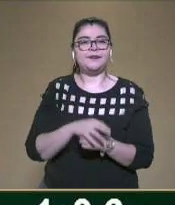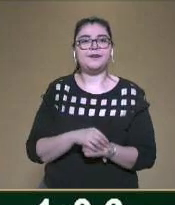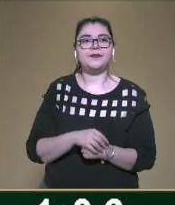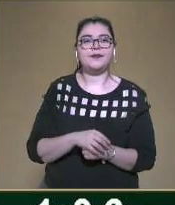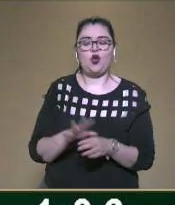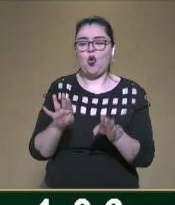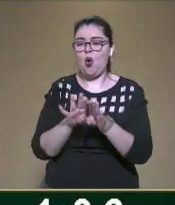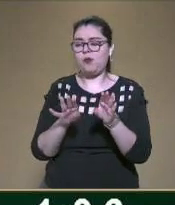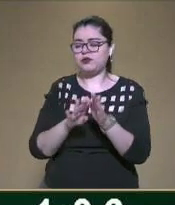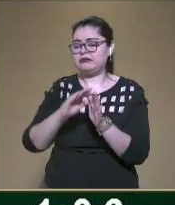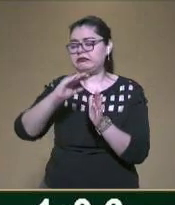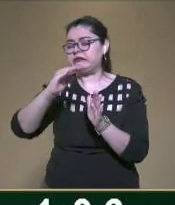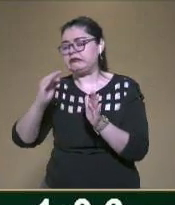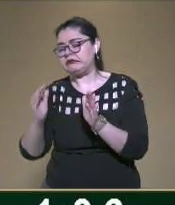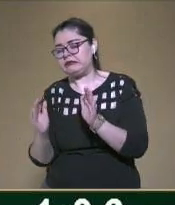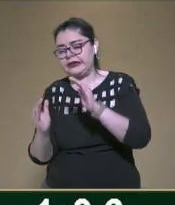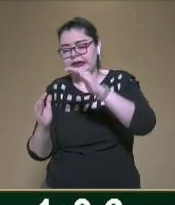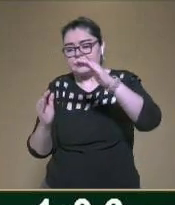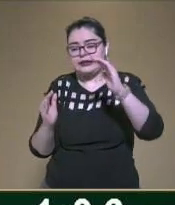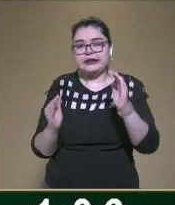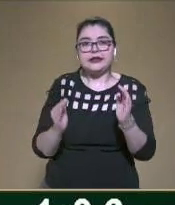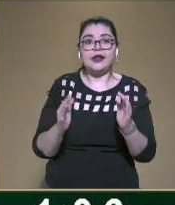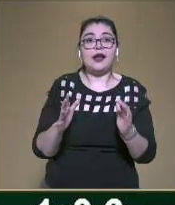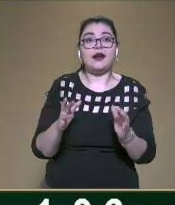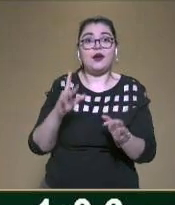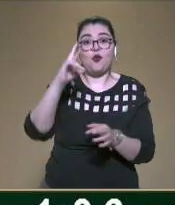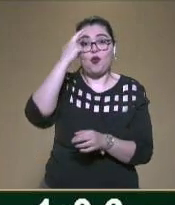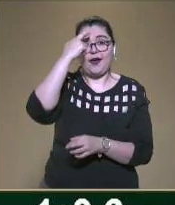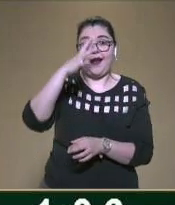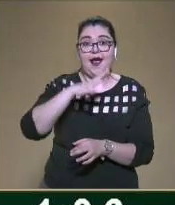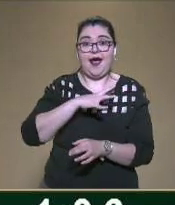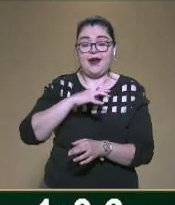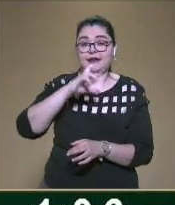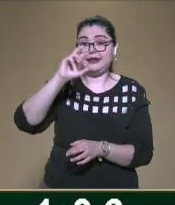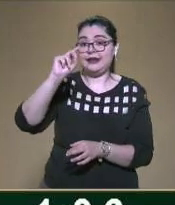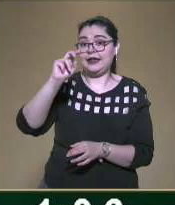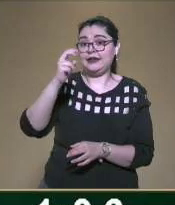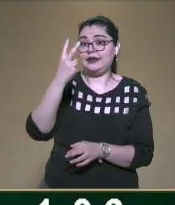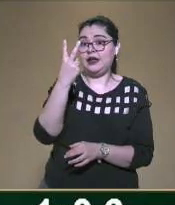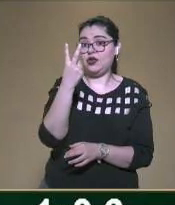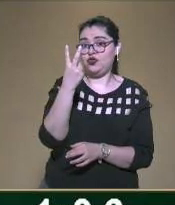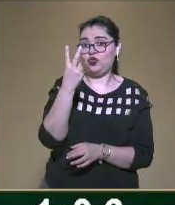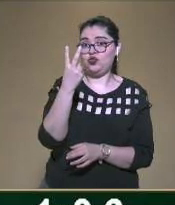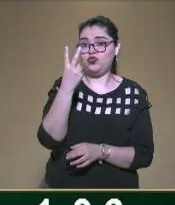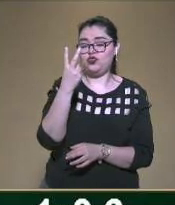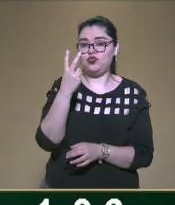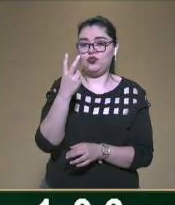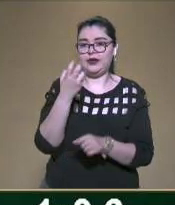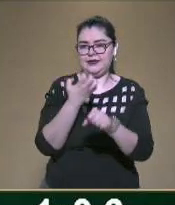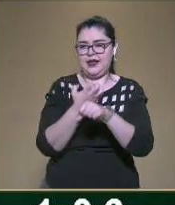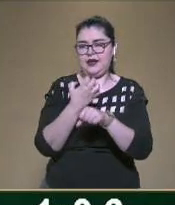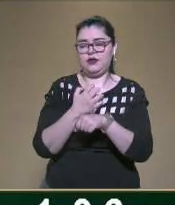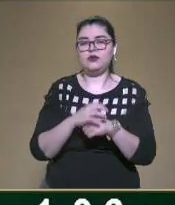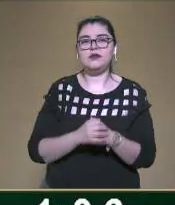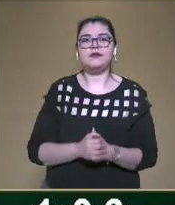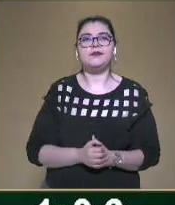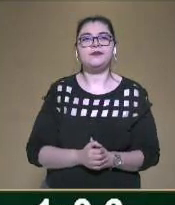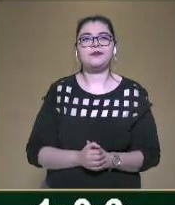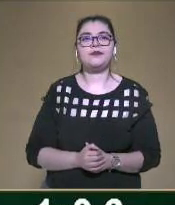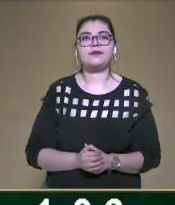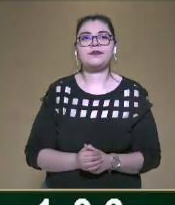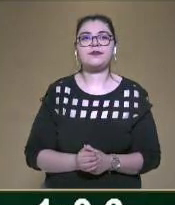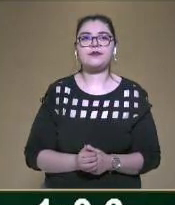límites territoriales porque hablamos de que hay 32 entidades. Ahora vamos a cambiar de color